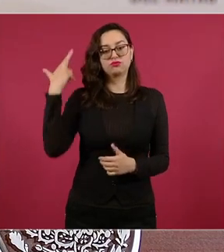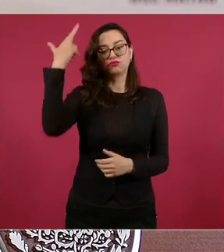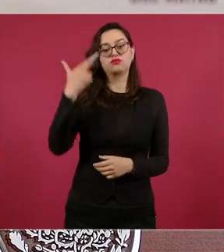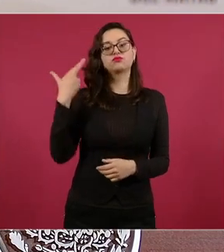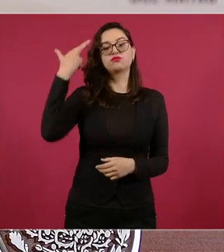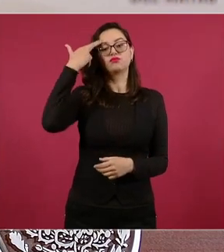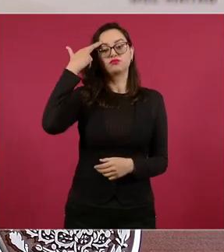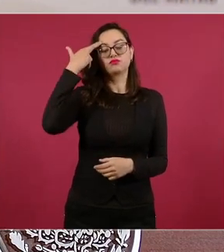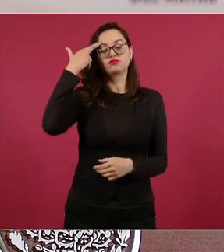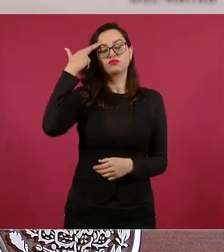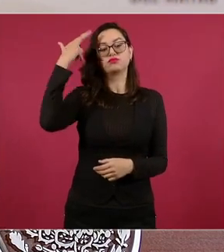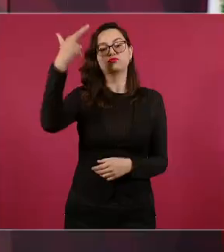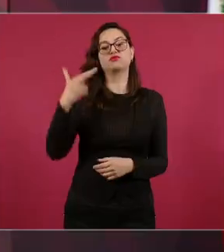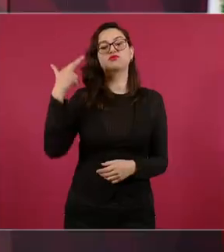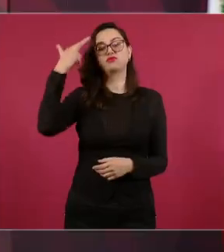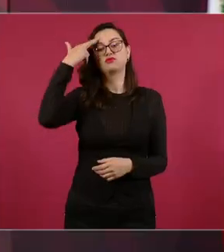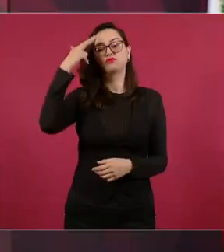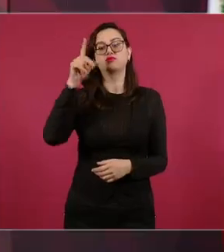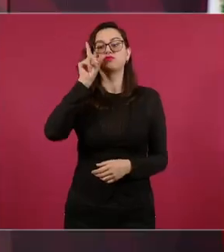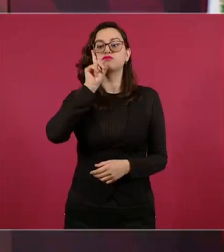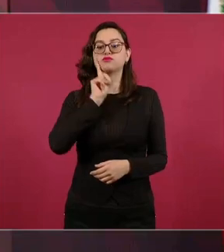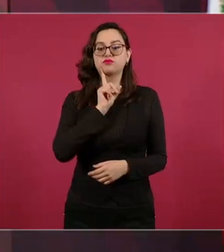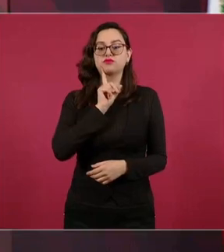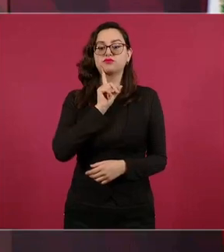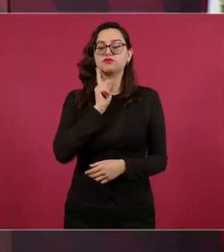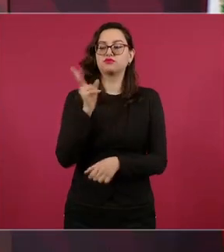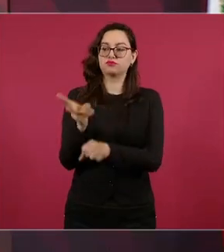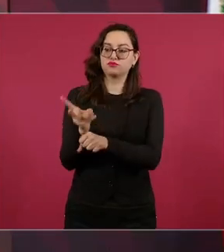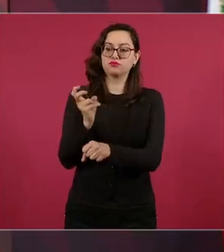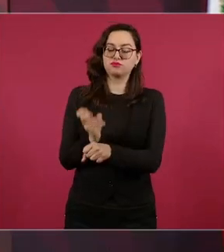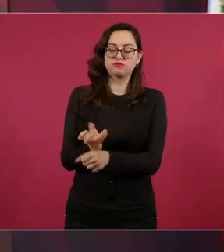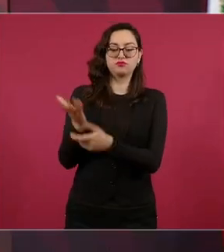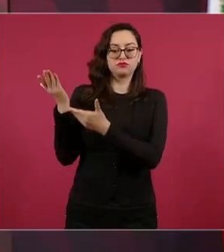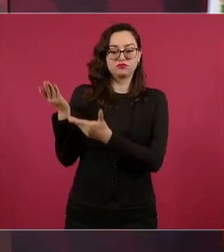los murales de Diego